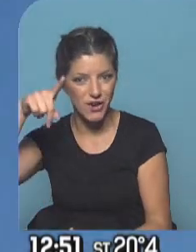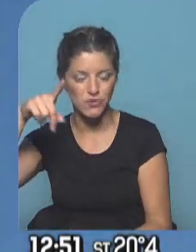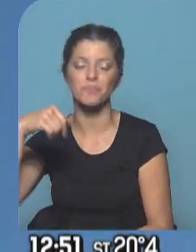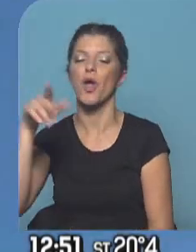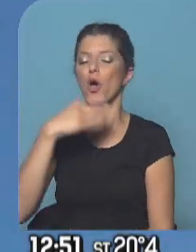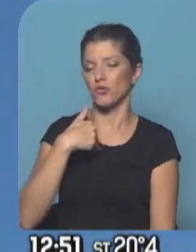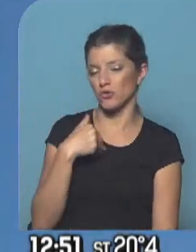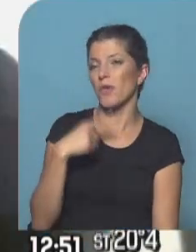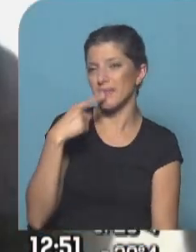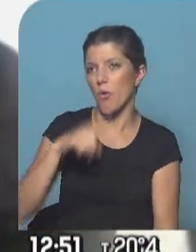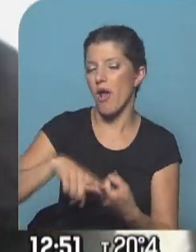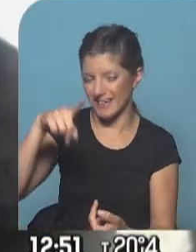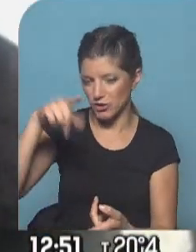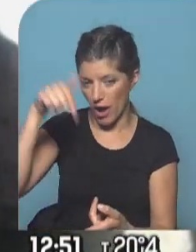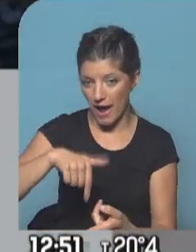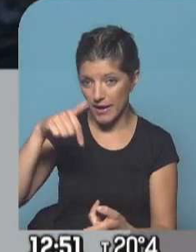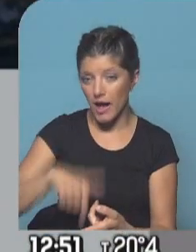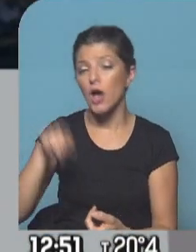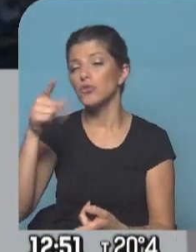medir en litros, cuesta hoy